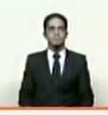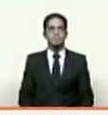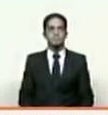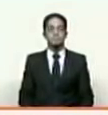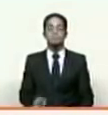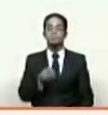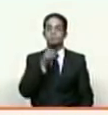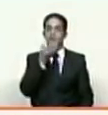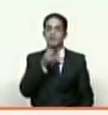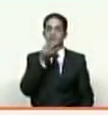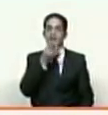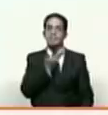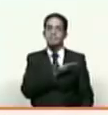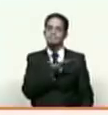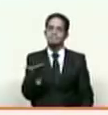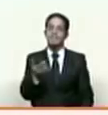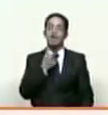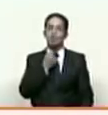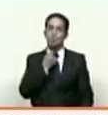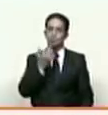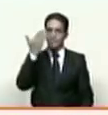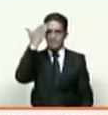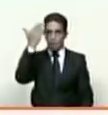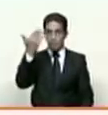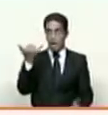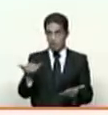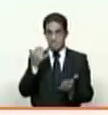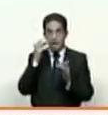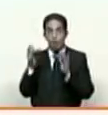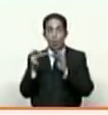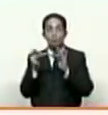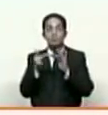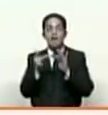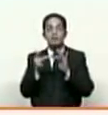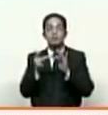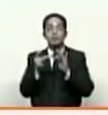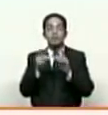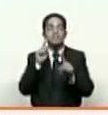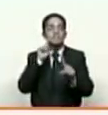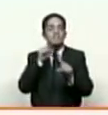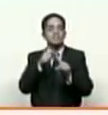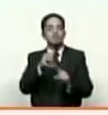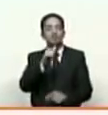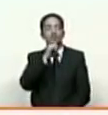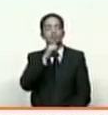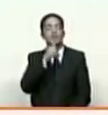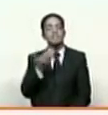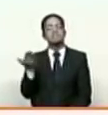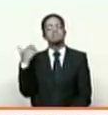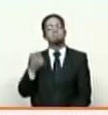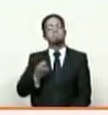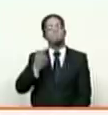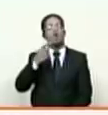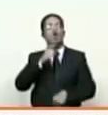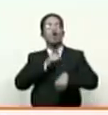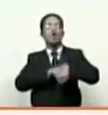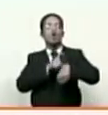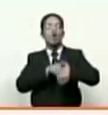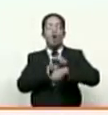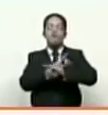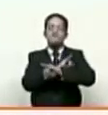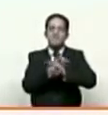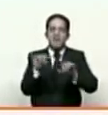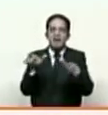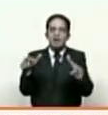Buenas tardes, Marilyn. Es un gusto saludarte. Establecemos este contacto en vivo y en directo para informarles que hace pocos minutos acaba de culminar una reunión